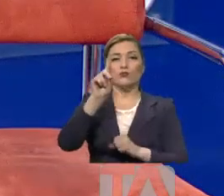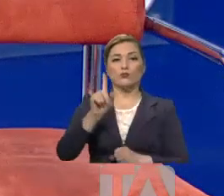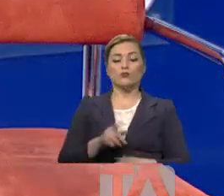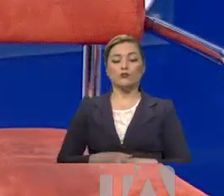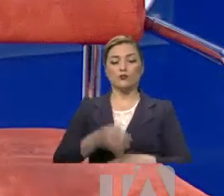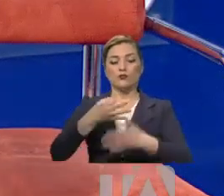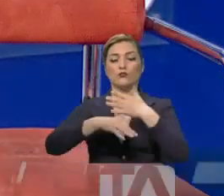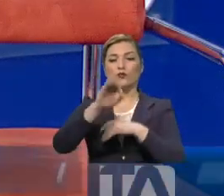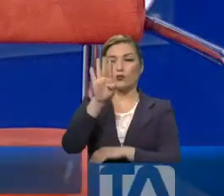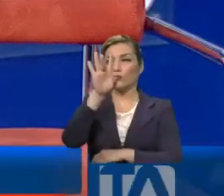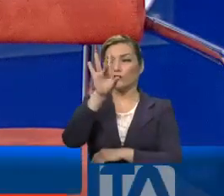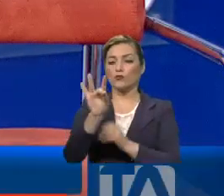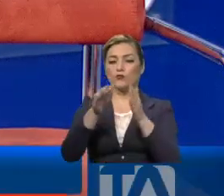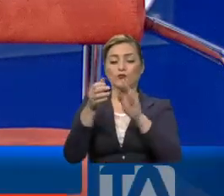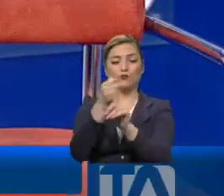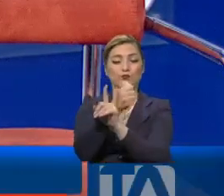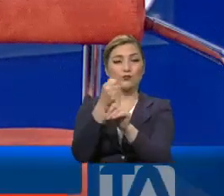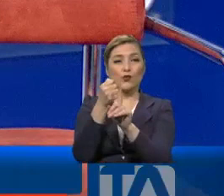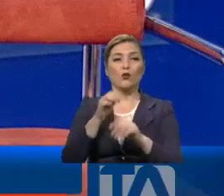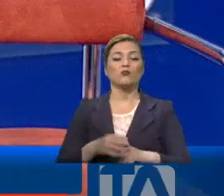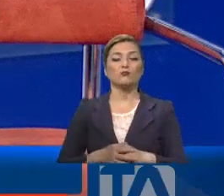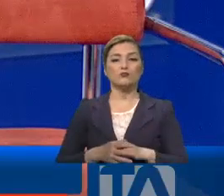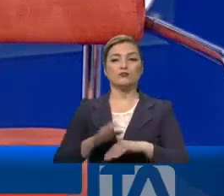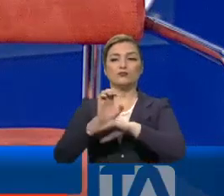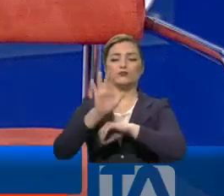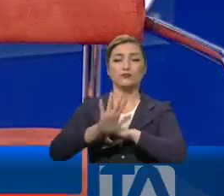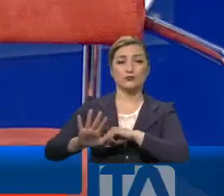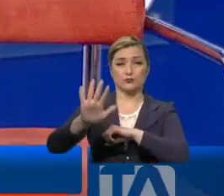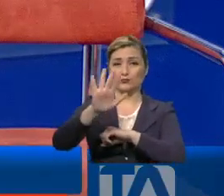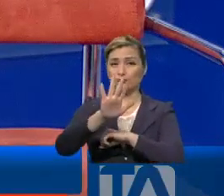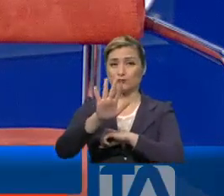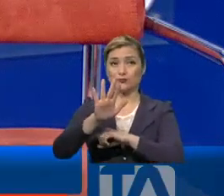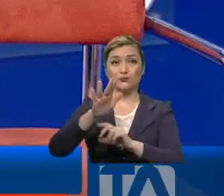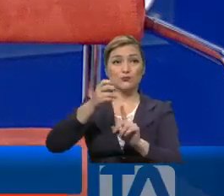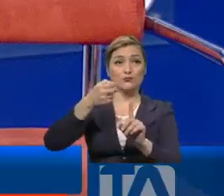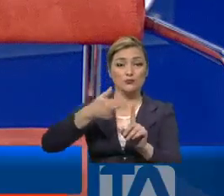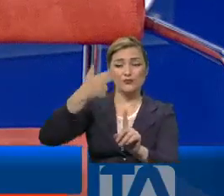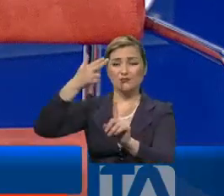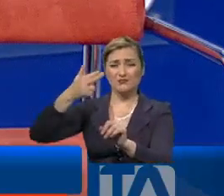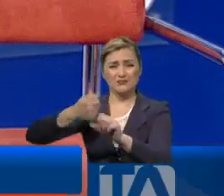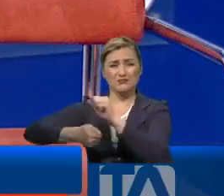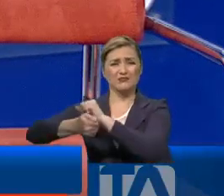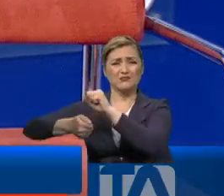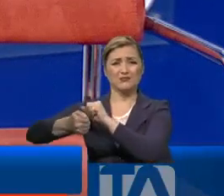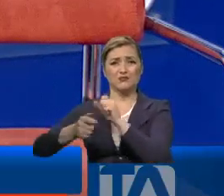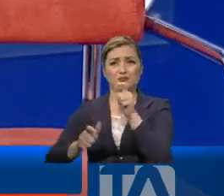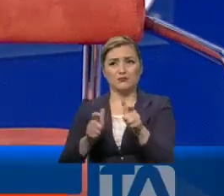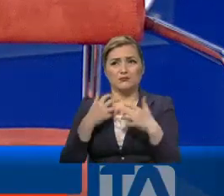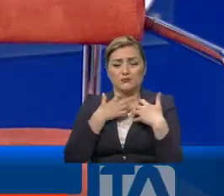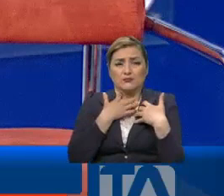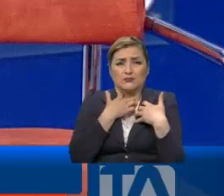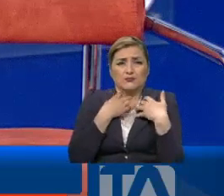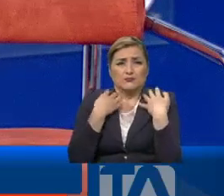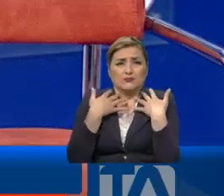han registrado 48 muertes violentas. A escala nacional se evidencia una ola de crímenes que mantienen zozobra a la población.